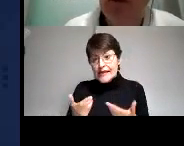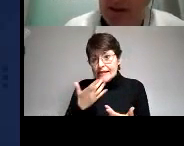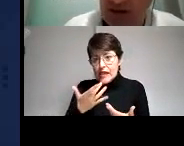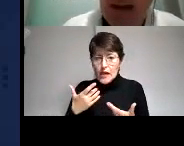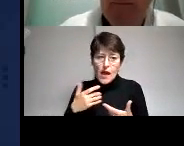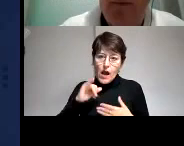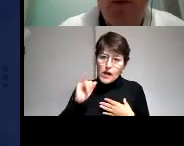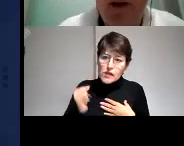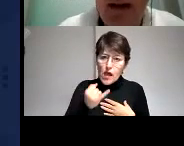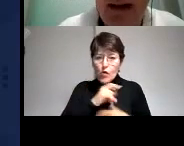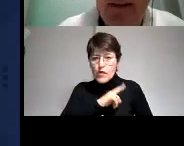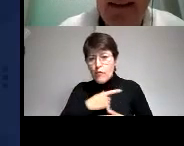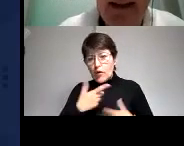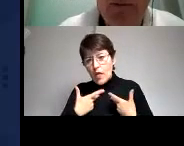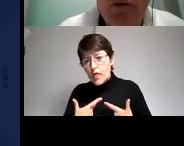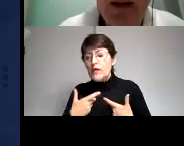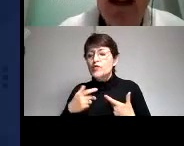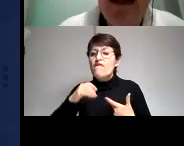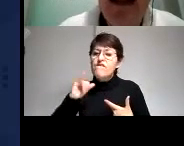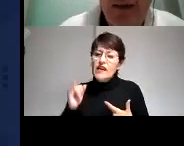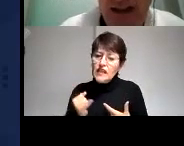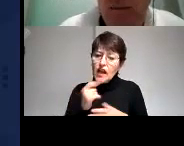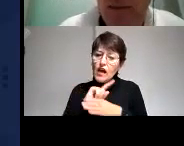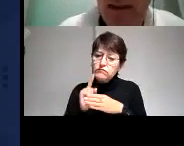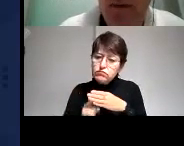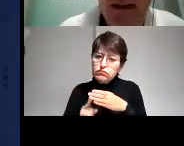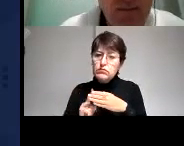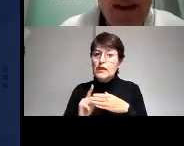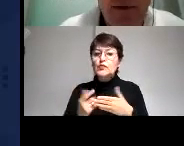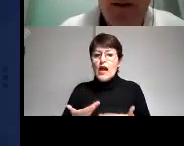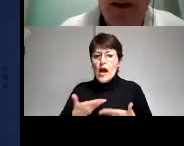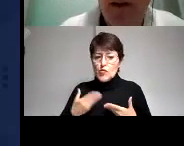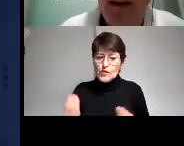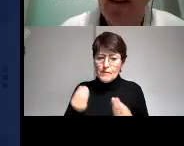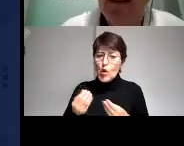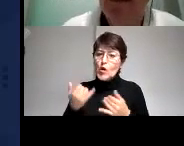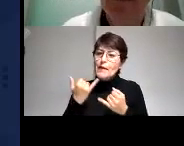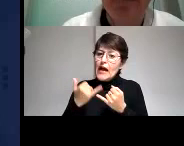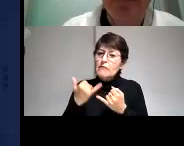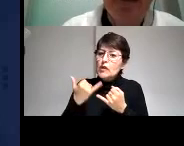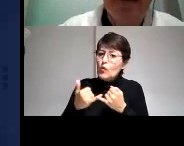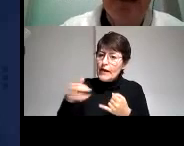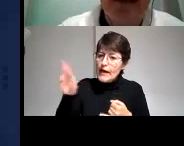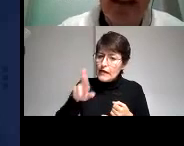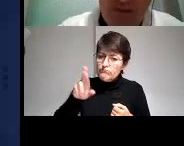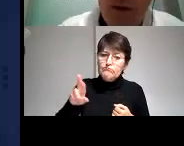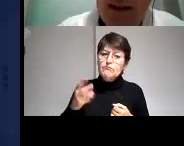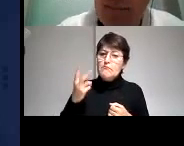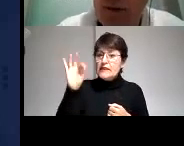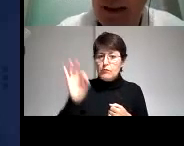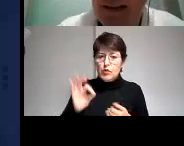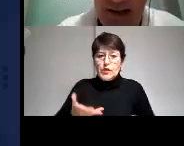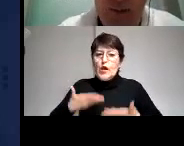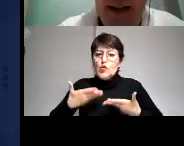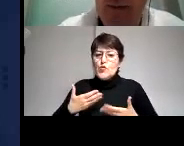dañadas y por lo tanto vamos a mejorar la fatiga muscular y aumentar hasta un 20% de la fuerza de resistencia y disminuir el